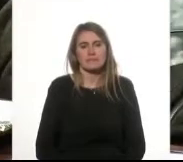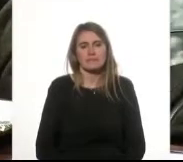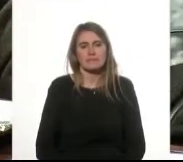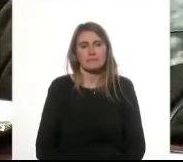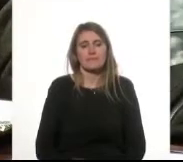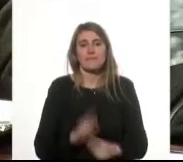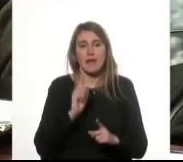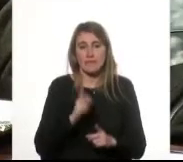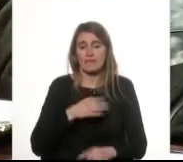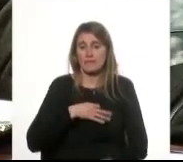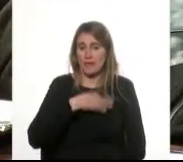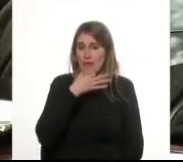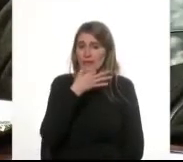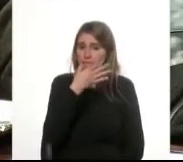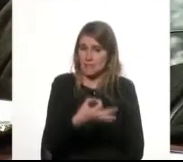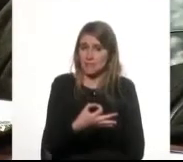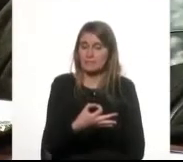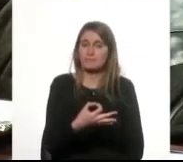Quiero declarar